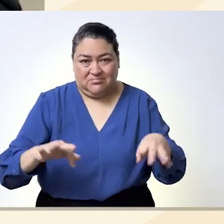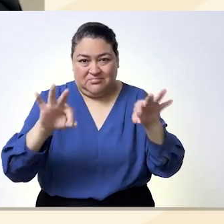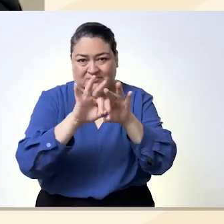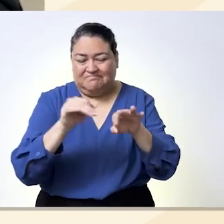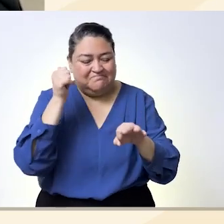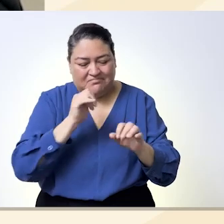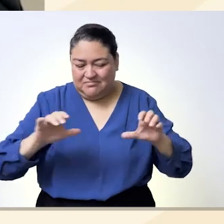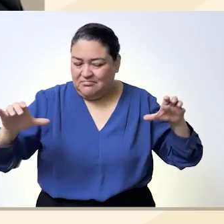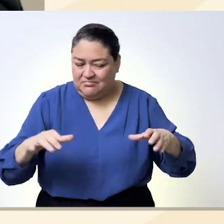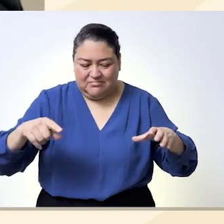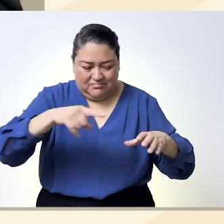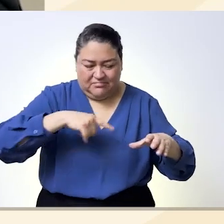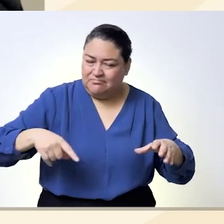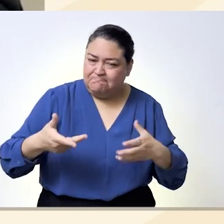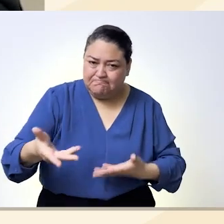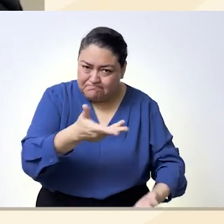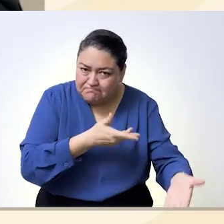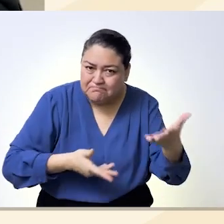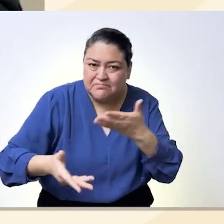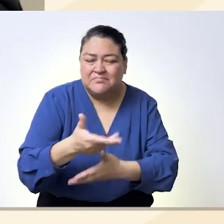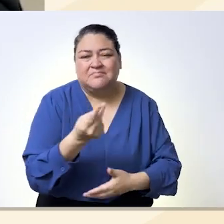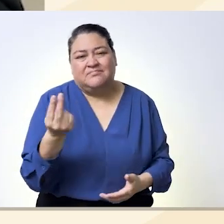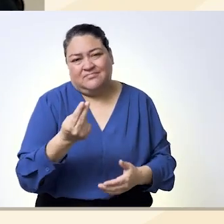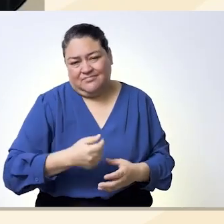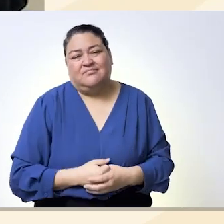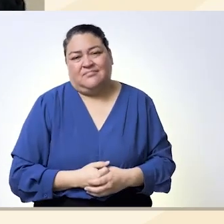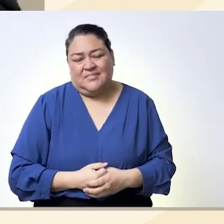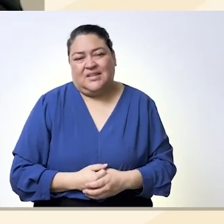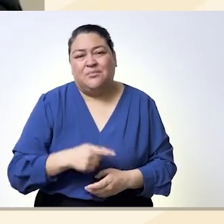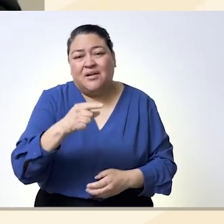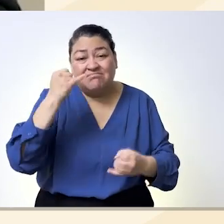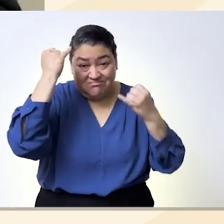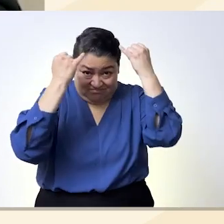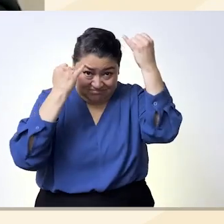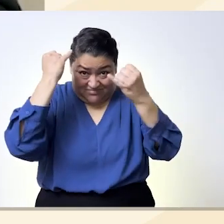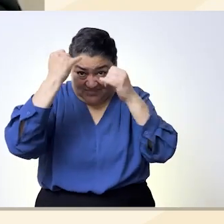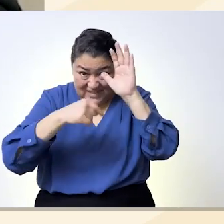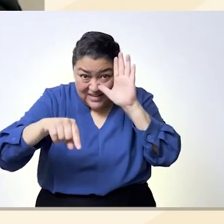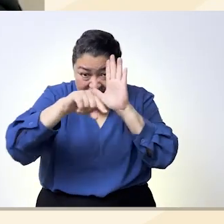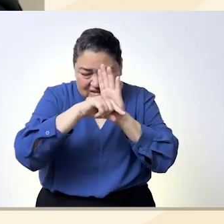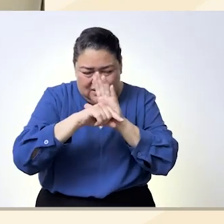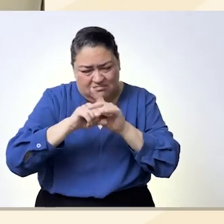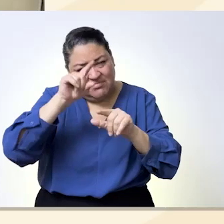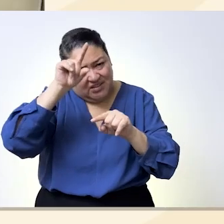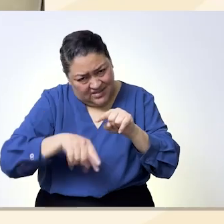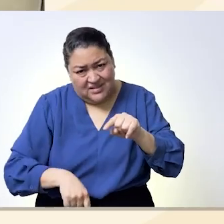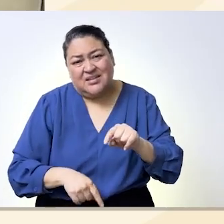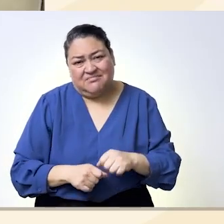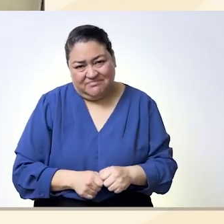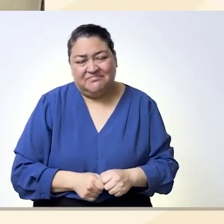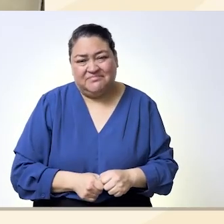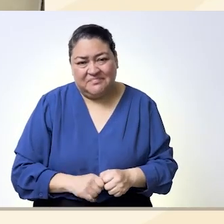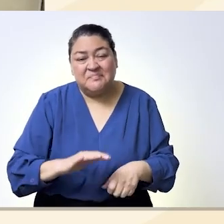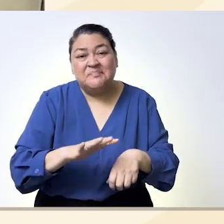que se quiten todos estos mitos y historias que hay alrededor de